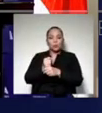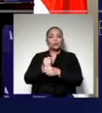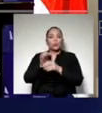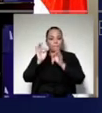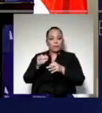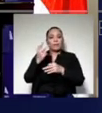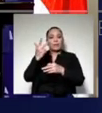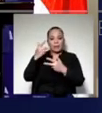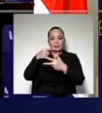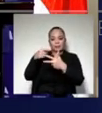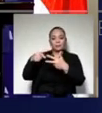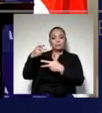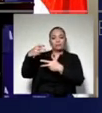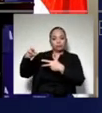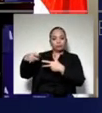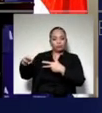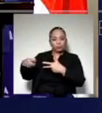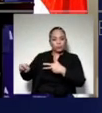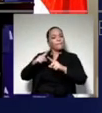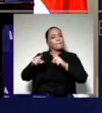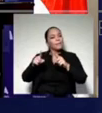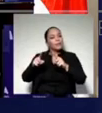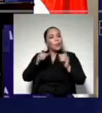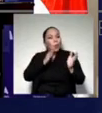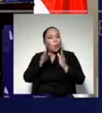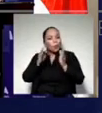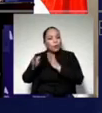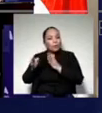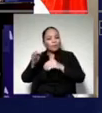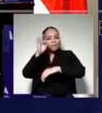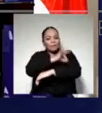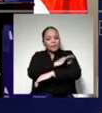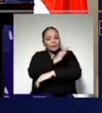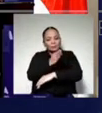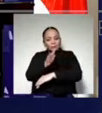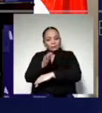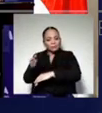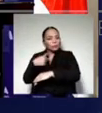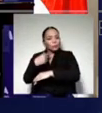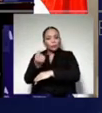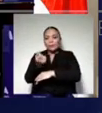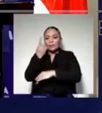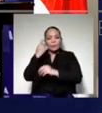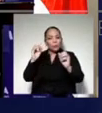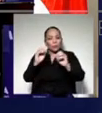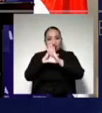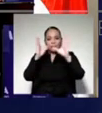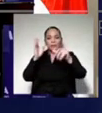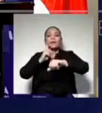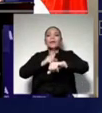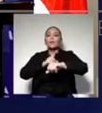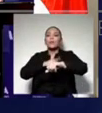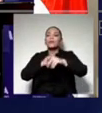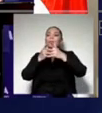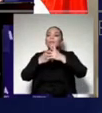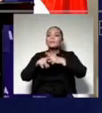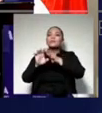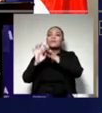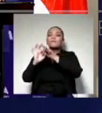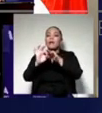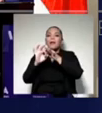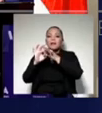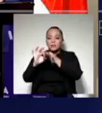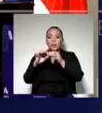embargo, creo que en el orden cronológico todavía no me queda claro a mí en qué momento fue en el que inició la relación